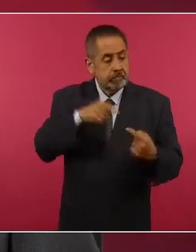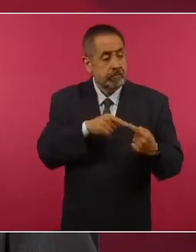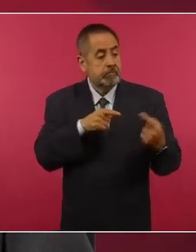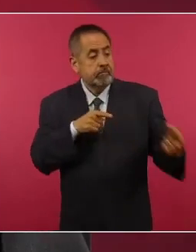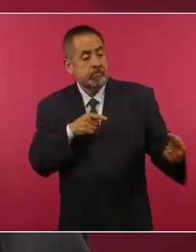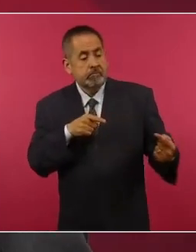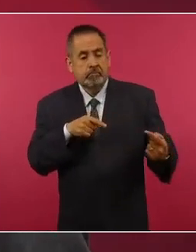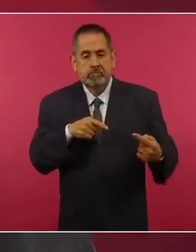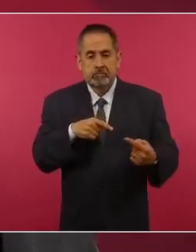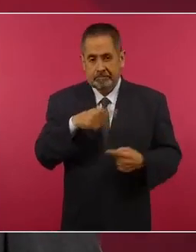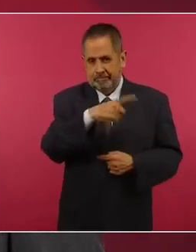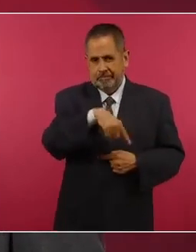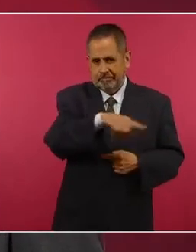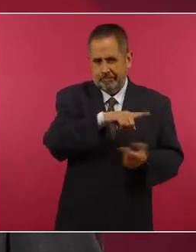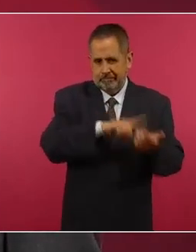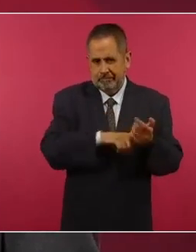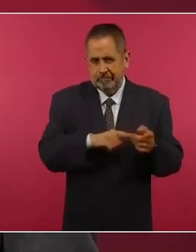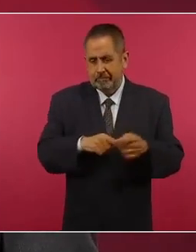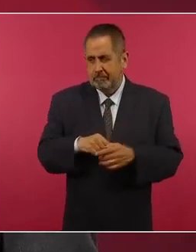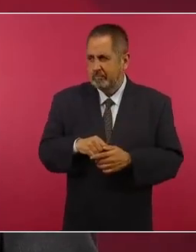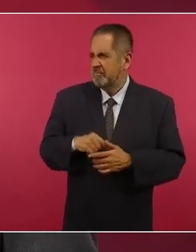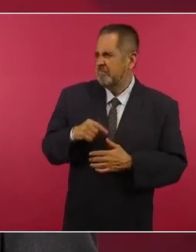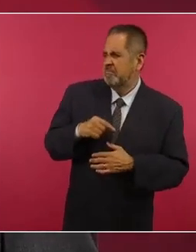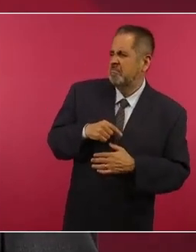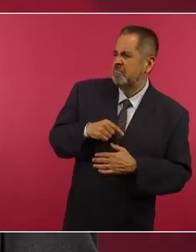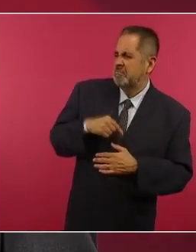adversarios conservadores,